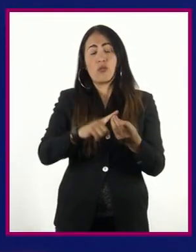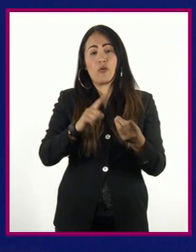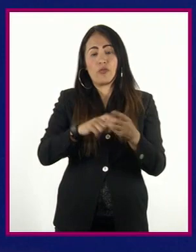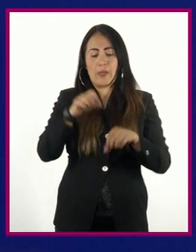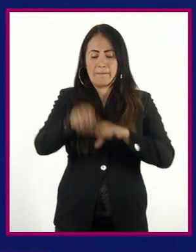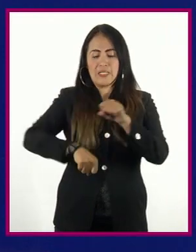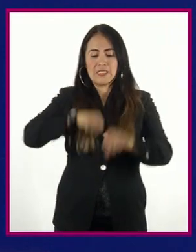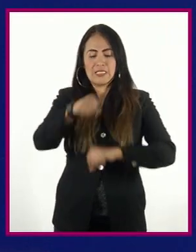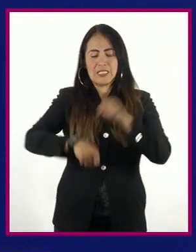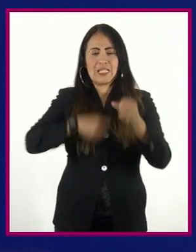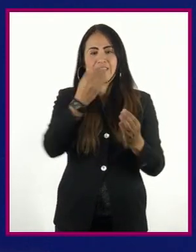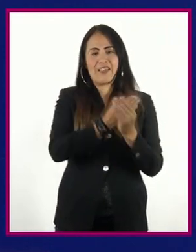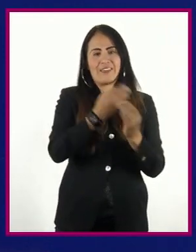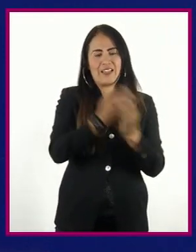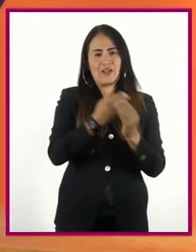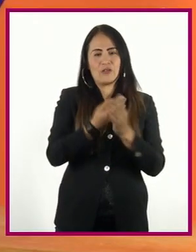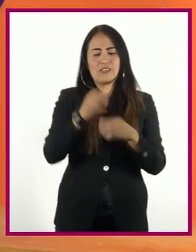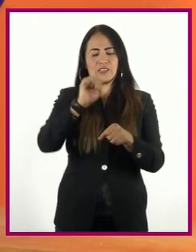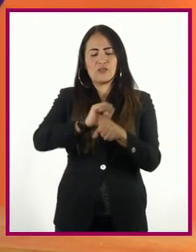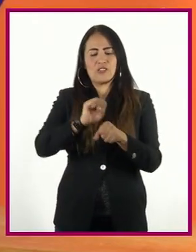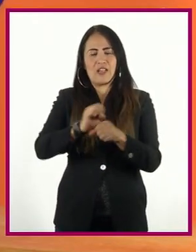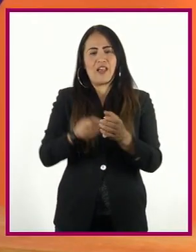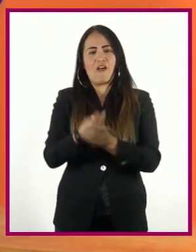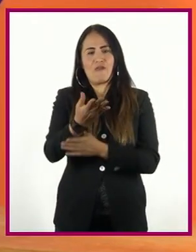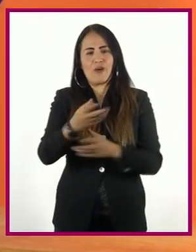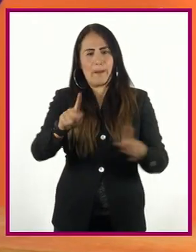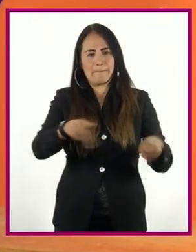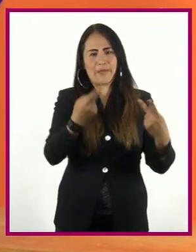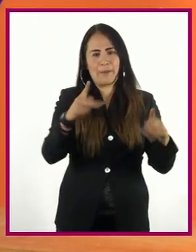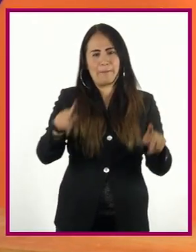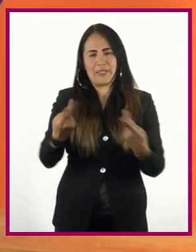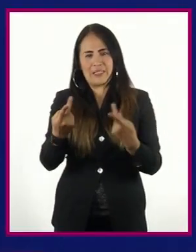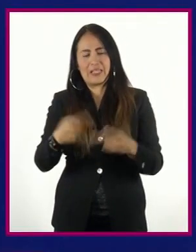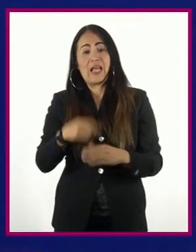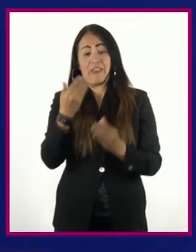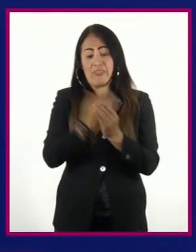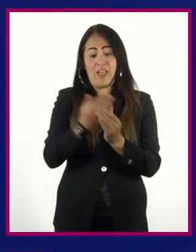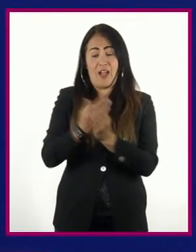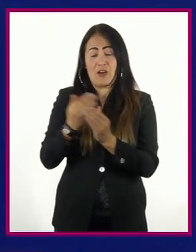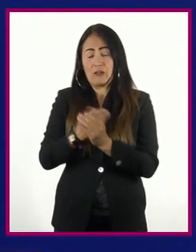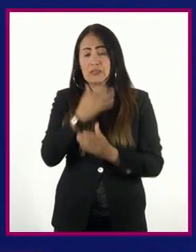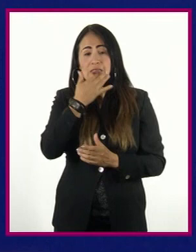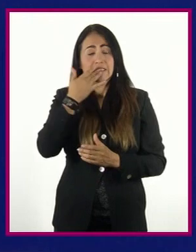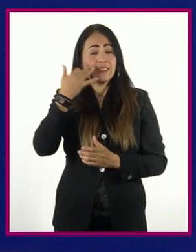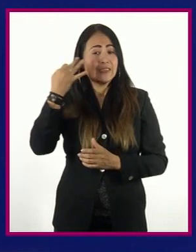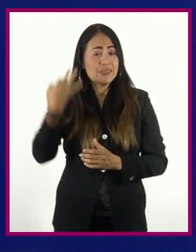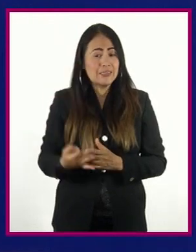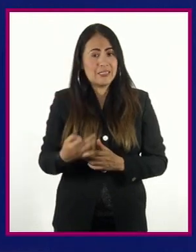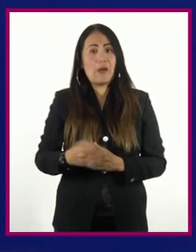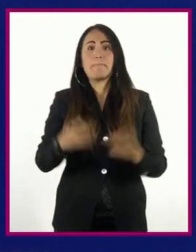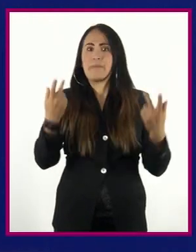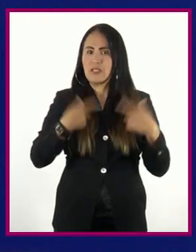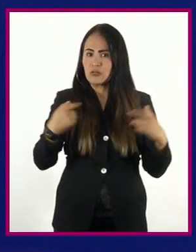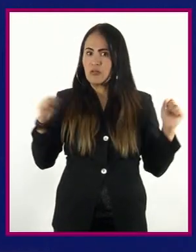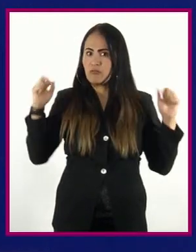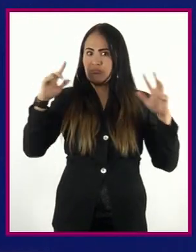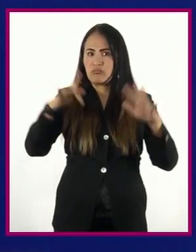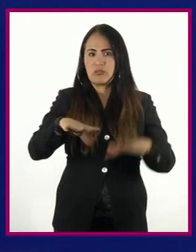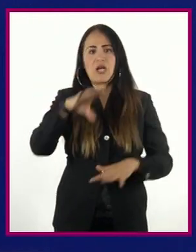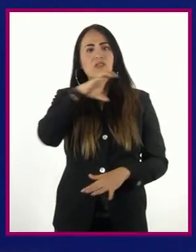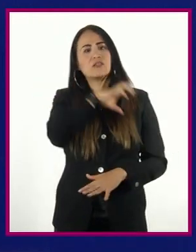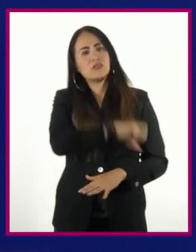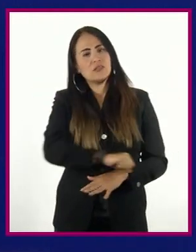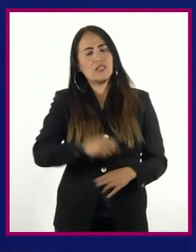bicicleta afuera de la secundaria. Y como eran unos tacos exquisitos, ganaron mucha popularidad hasta que